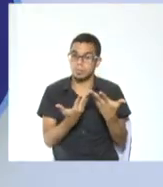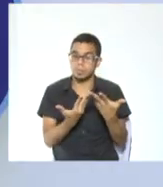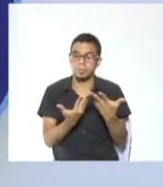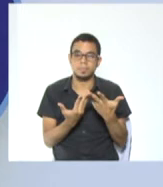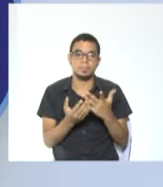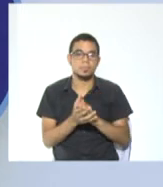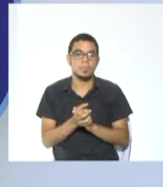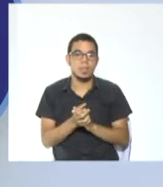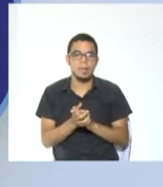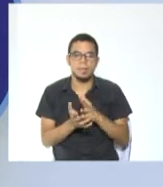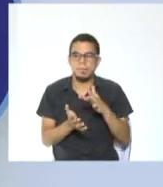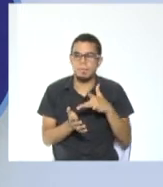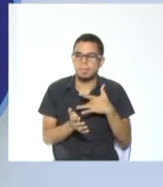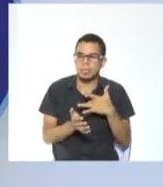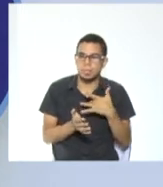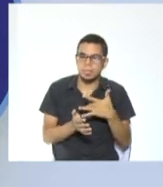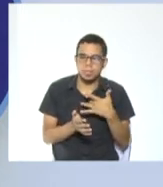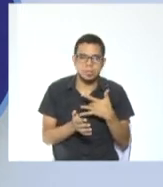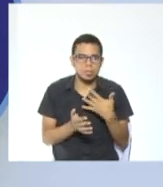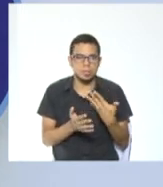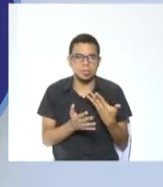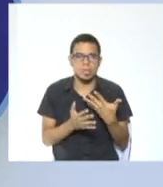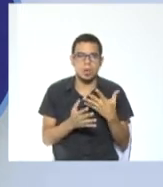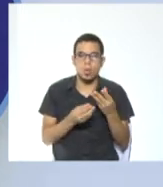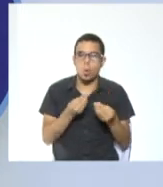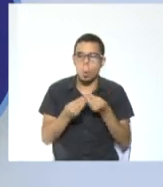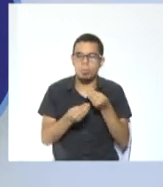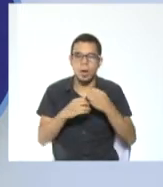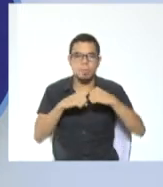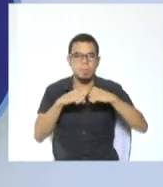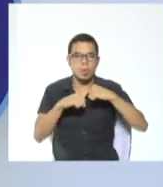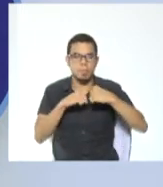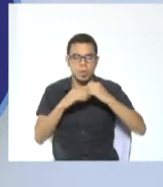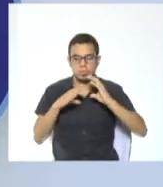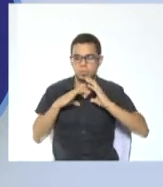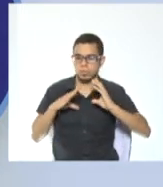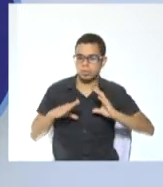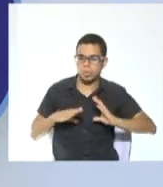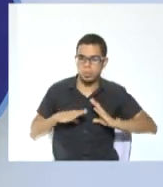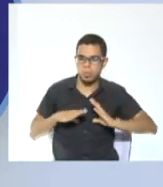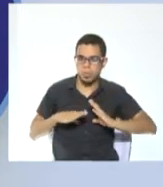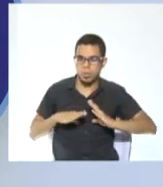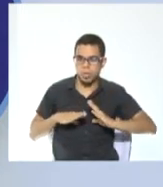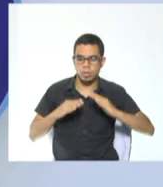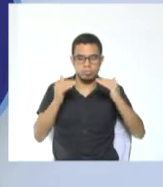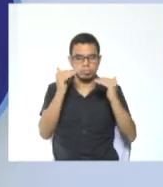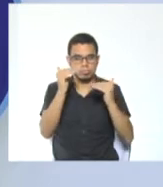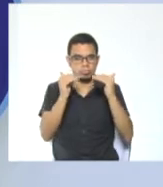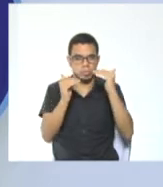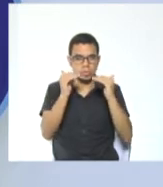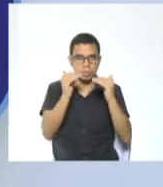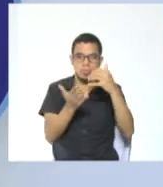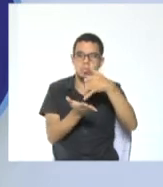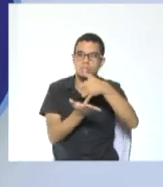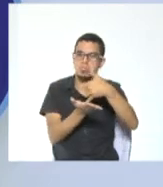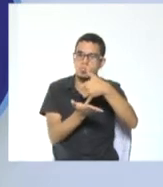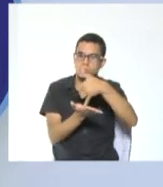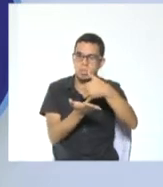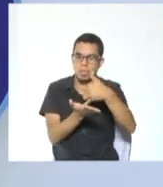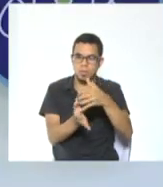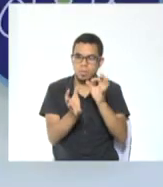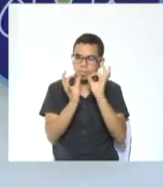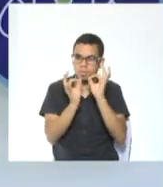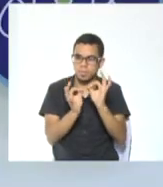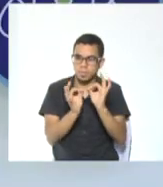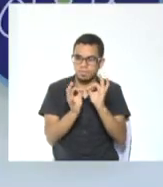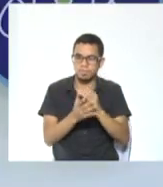que sienta las bases para lo que será ese desplazamiento corporal organizado y en equilibrio. Desarrolla el